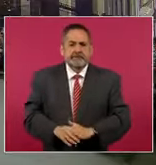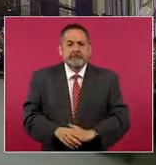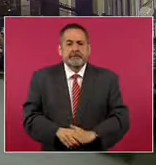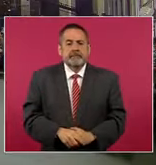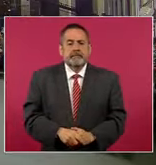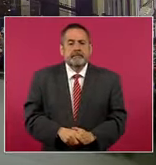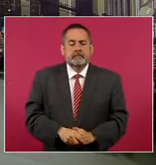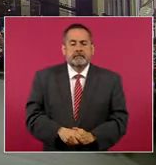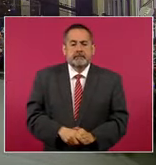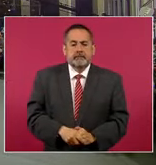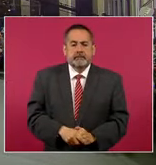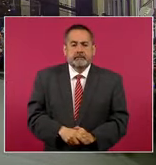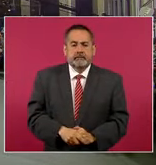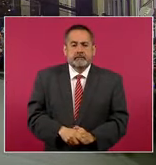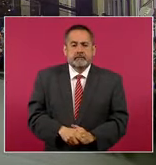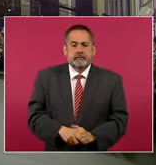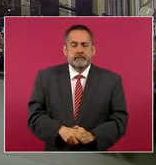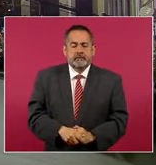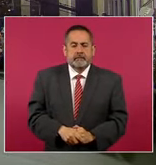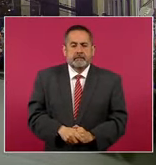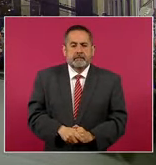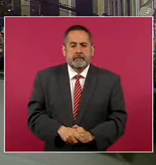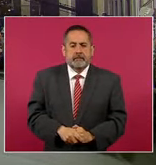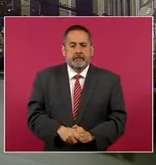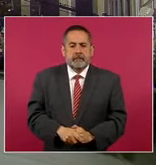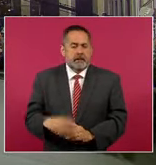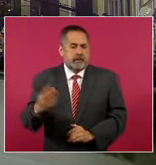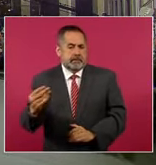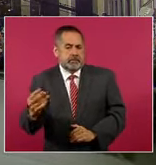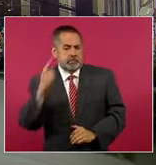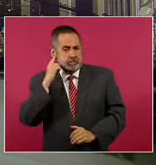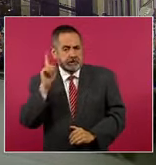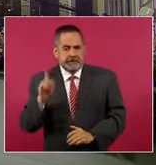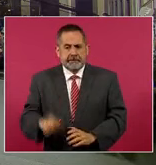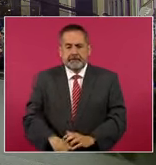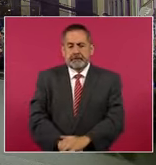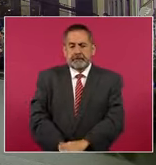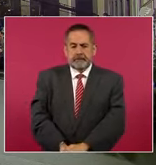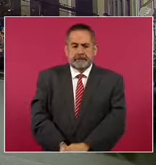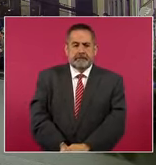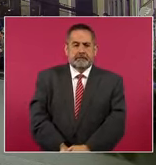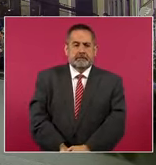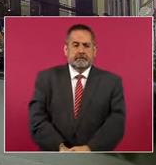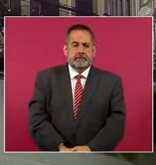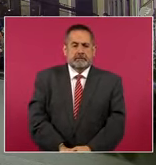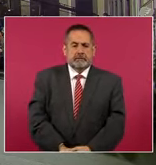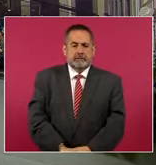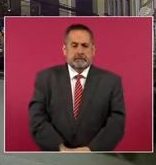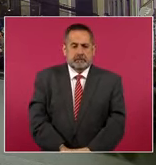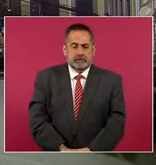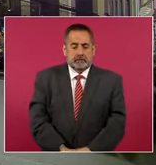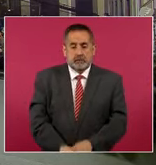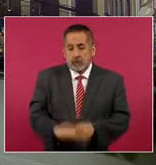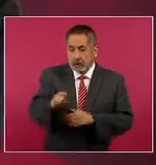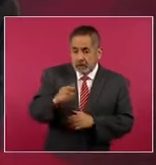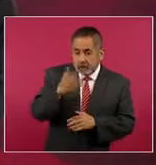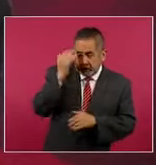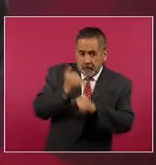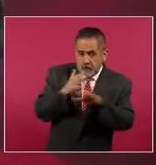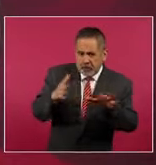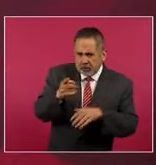hijo del presidente Biden, está viendo la logística, se va a reunir con ustedes, con el equipo, presidente. No tenía información de